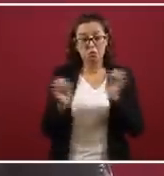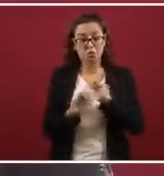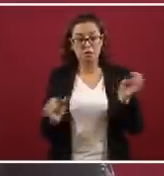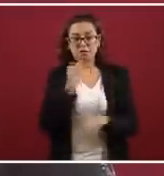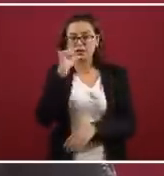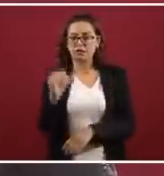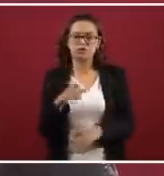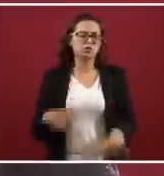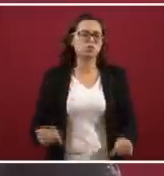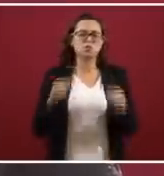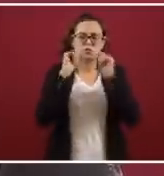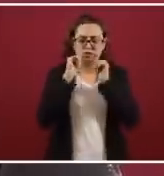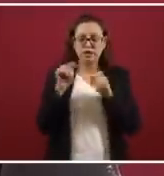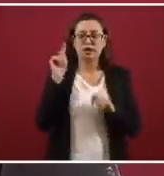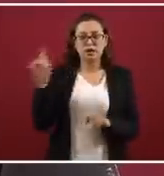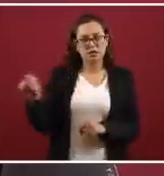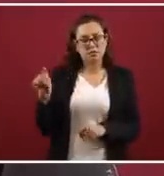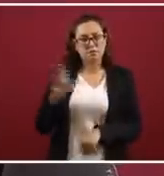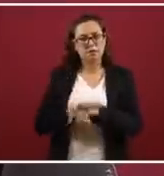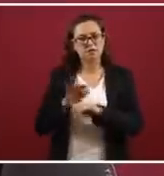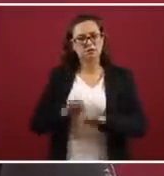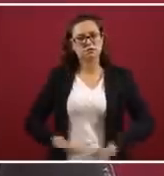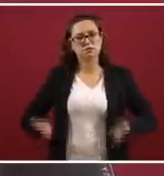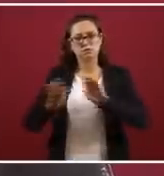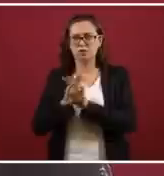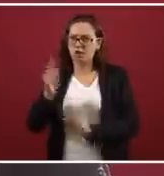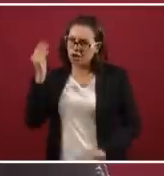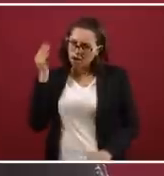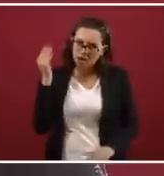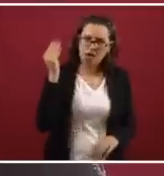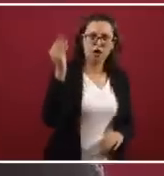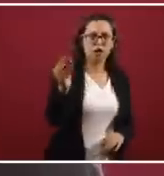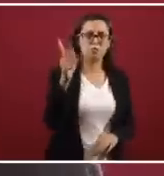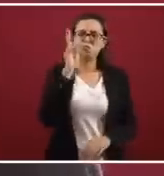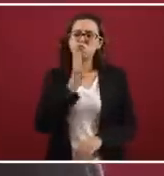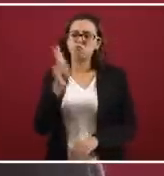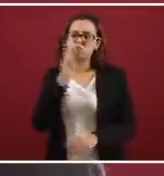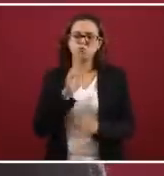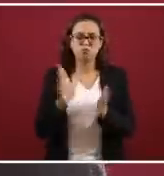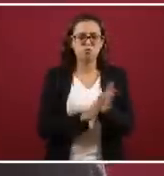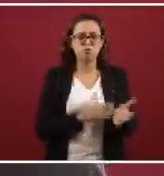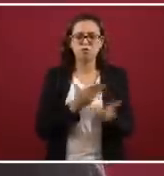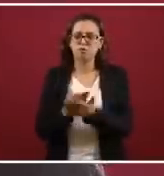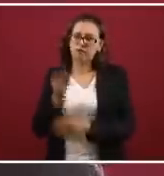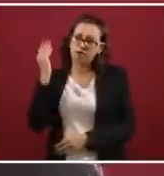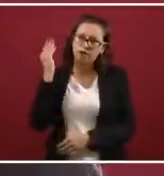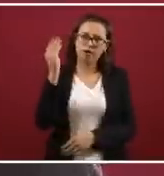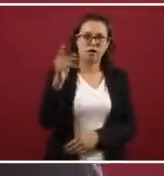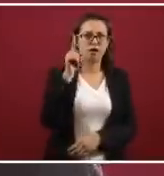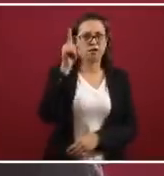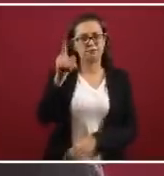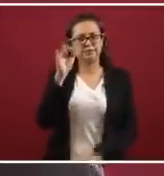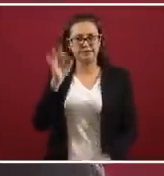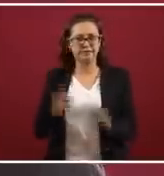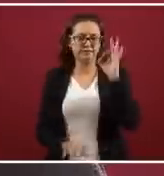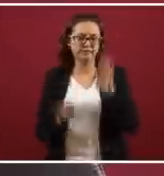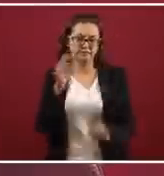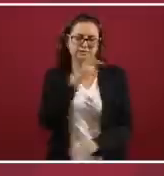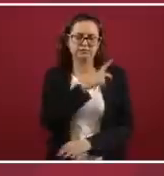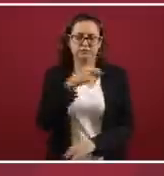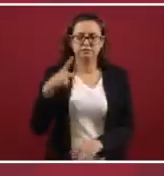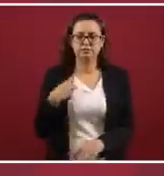que entregar todos estos elementos de prueba a la fiscalía.